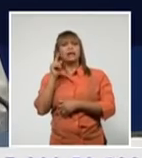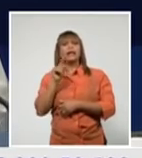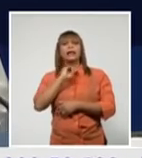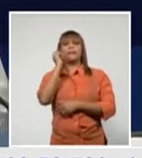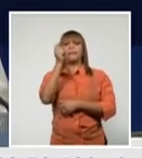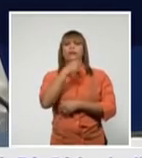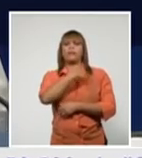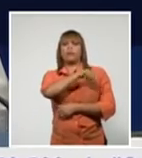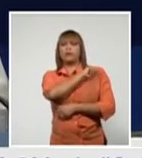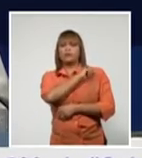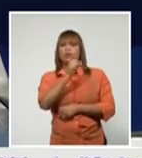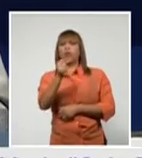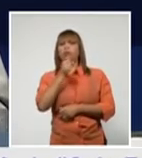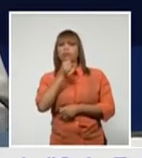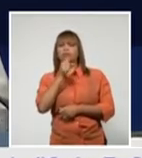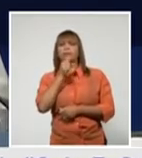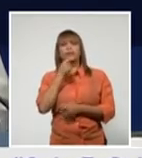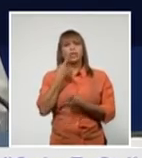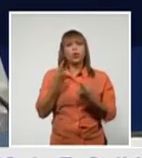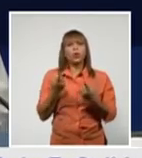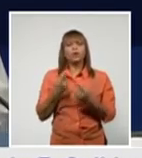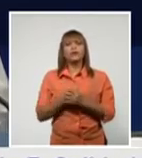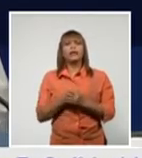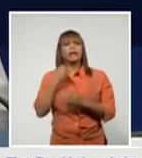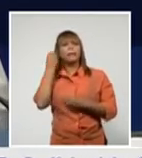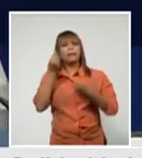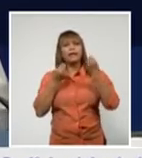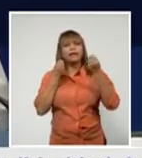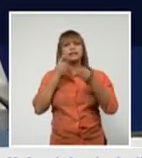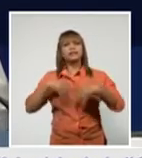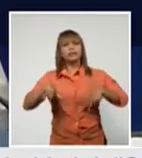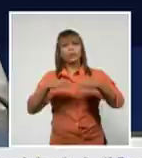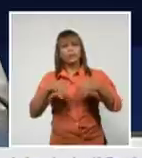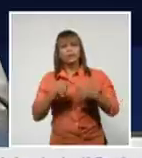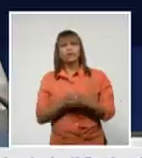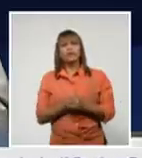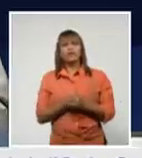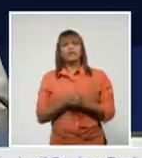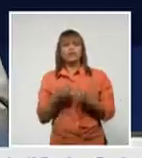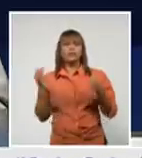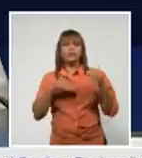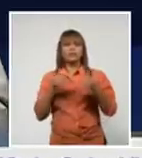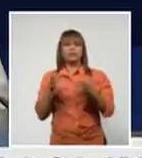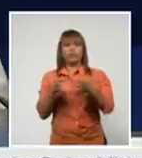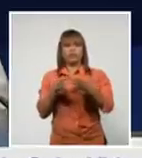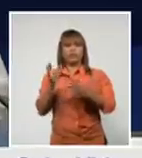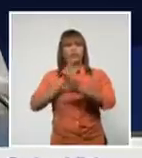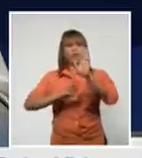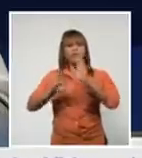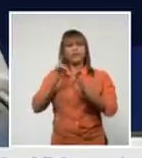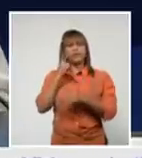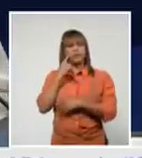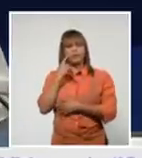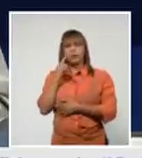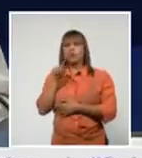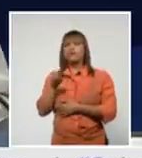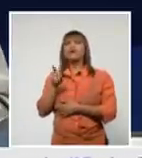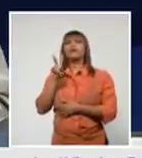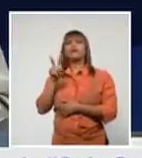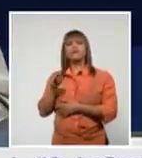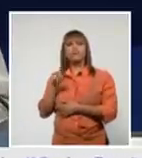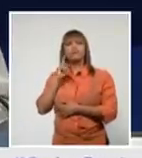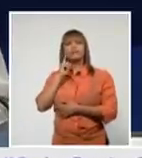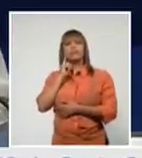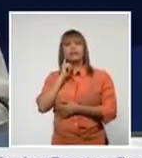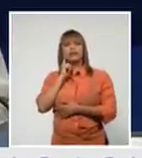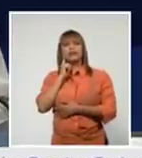sus opiniones. Y yo, que participo en el Consejo de Defensa Provincial de La Habana, veo como ahí se evalúa